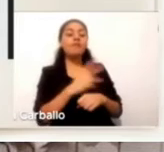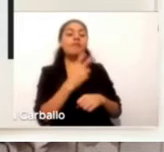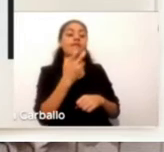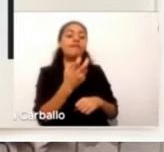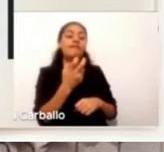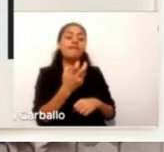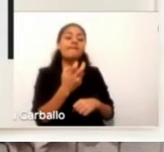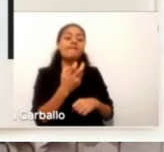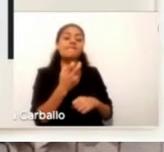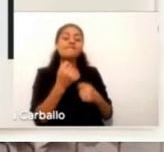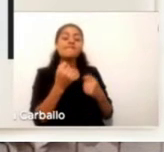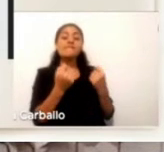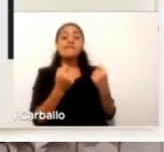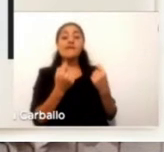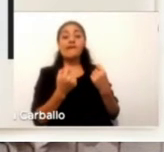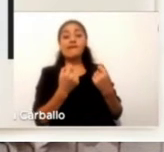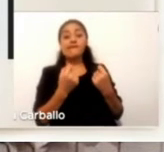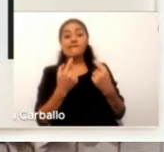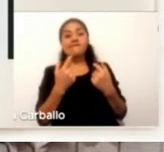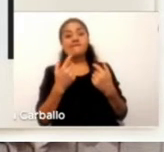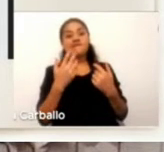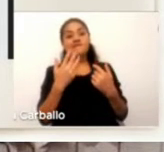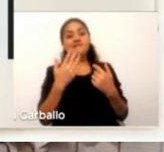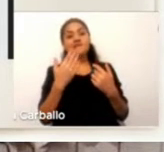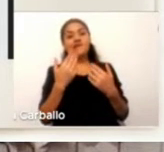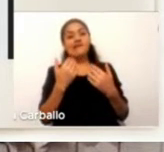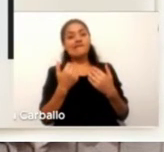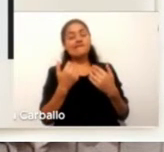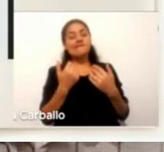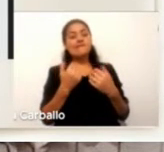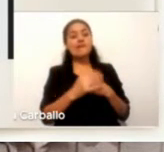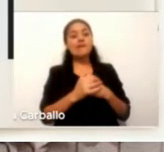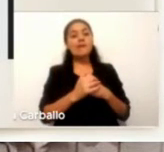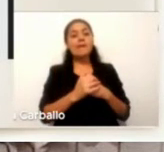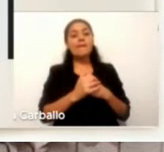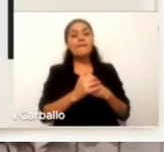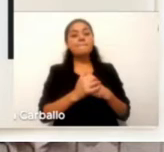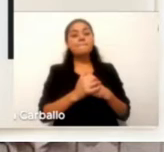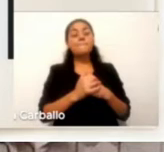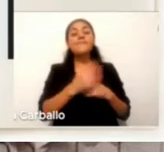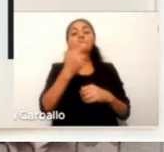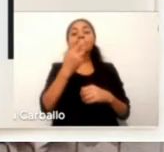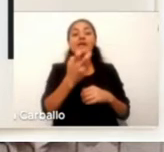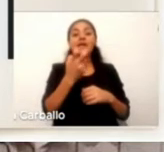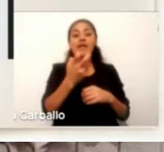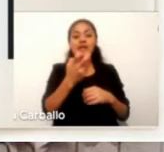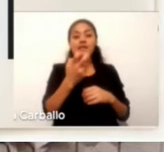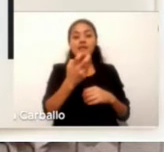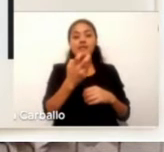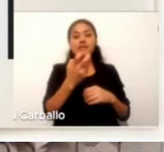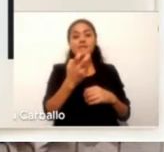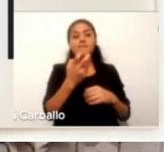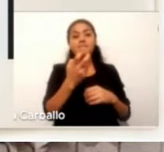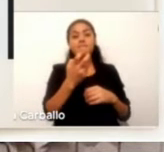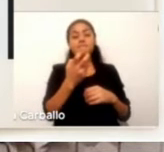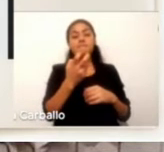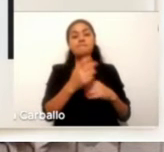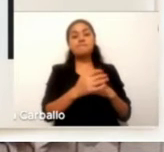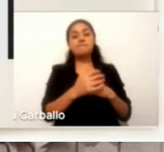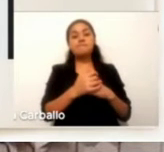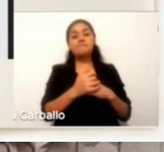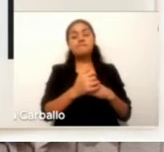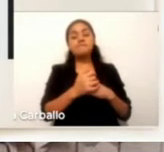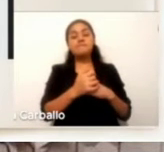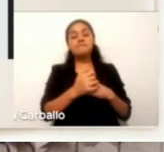no se desempeñaron como funcionarias el día de la jornada electoral, el agravio del partido actor a este respecto